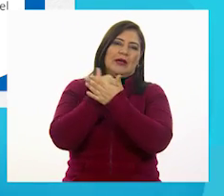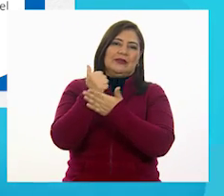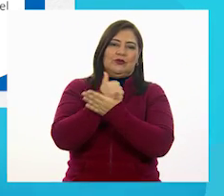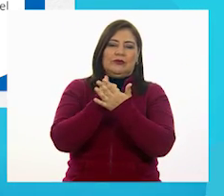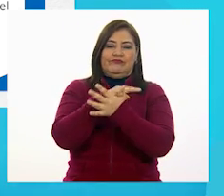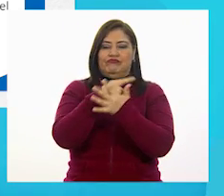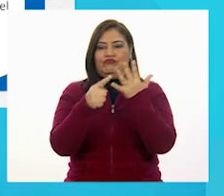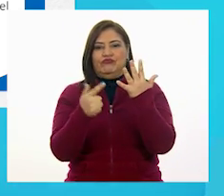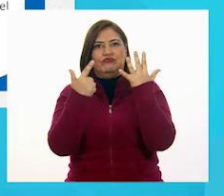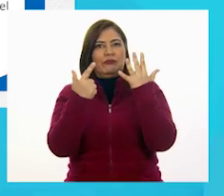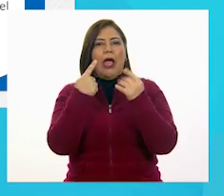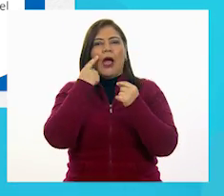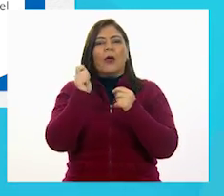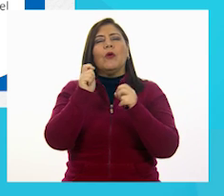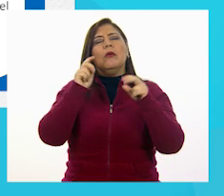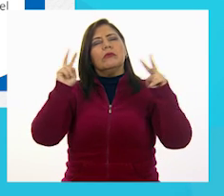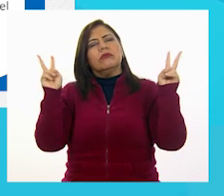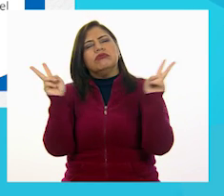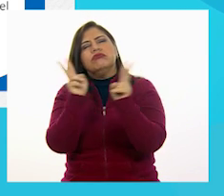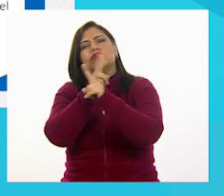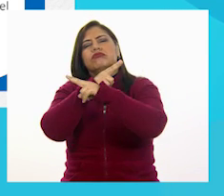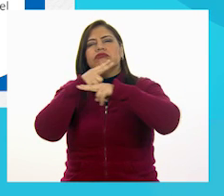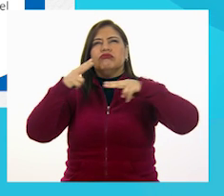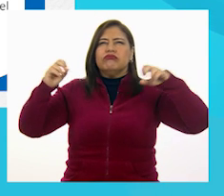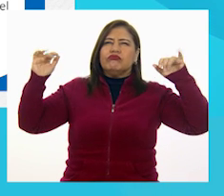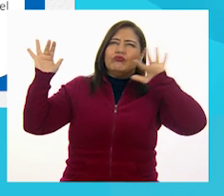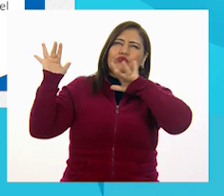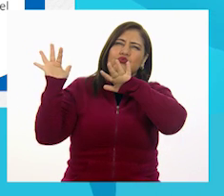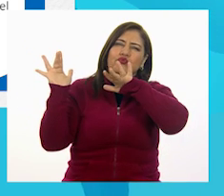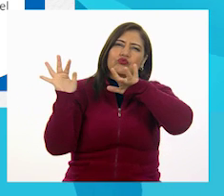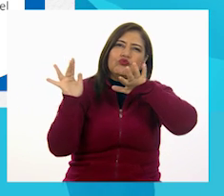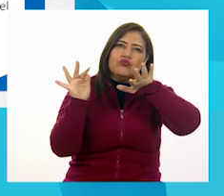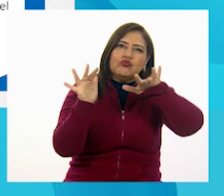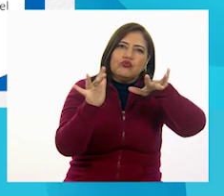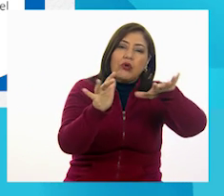Cuando el viento sopló y sopló, sopló